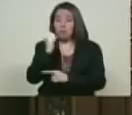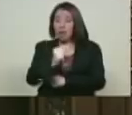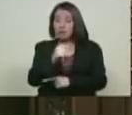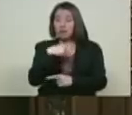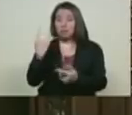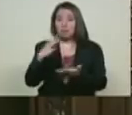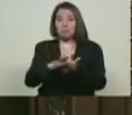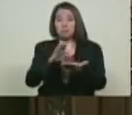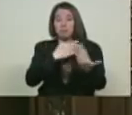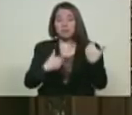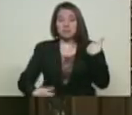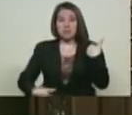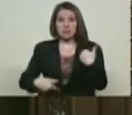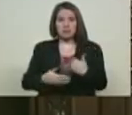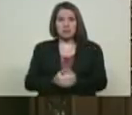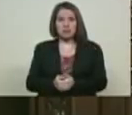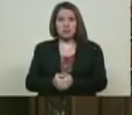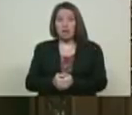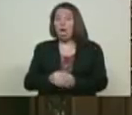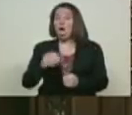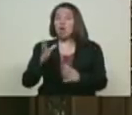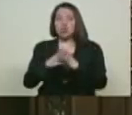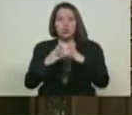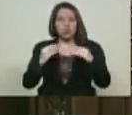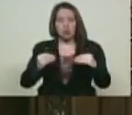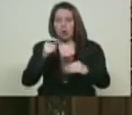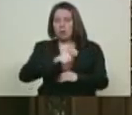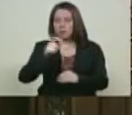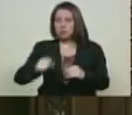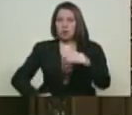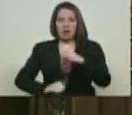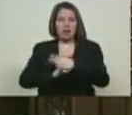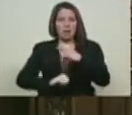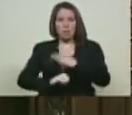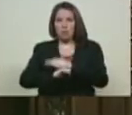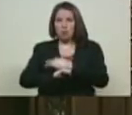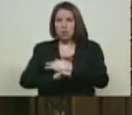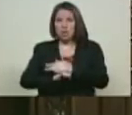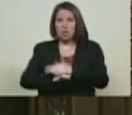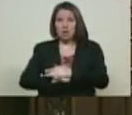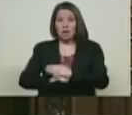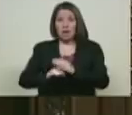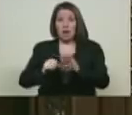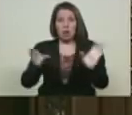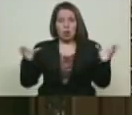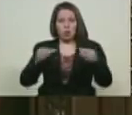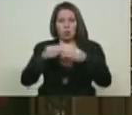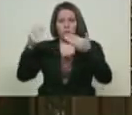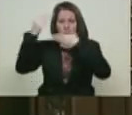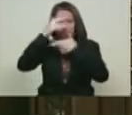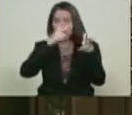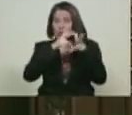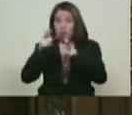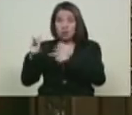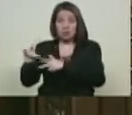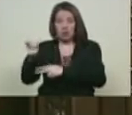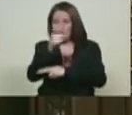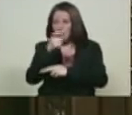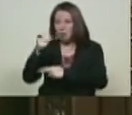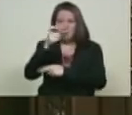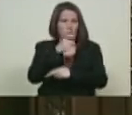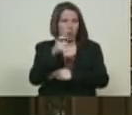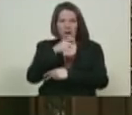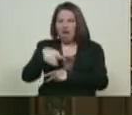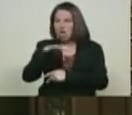a grupos terroristas, lo iremos a buscar y lo encontraremos debajo de la tierra, si es necesario buscarlo. Debajo de las piedras, donde